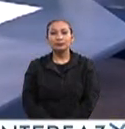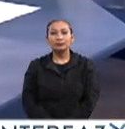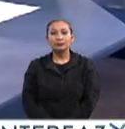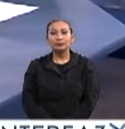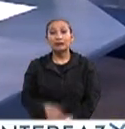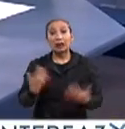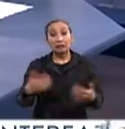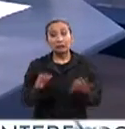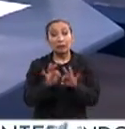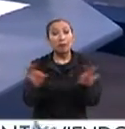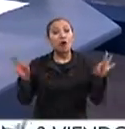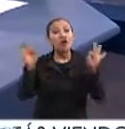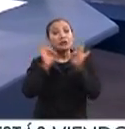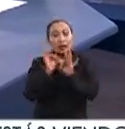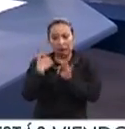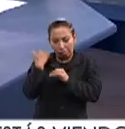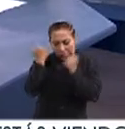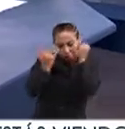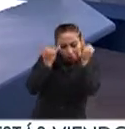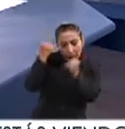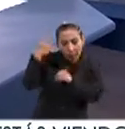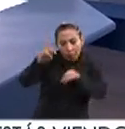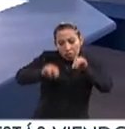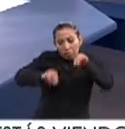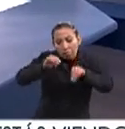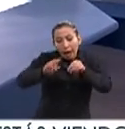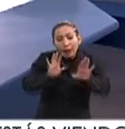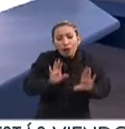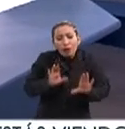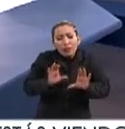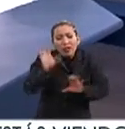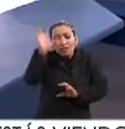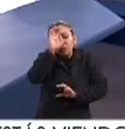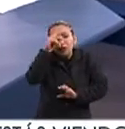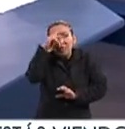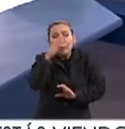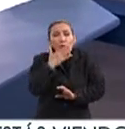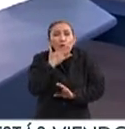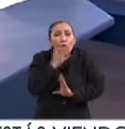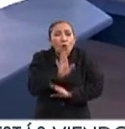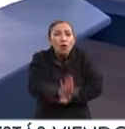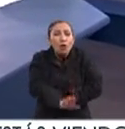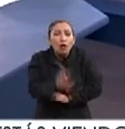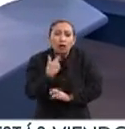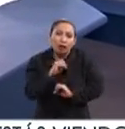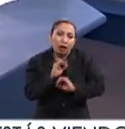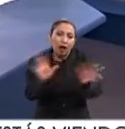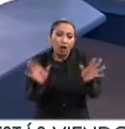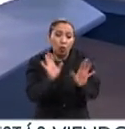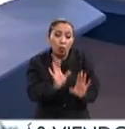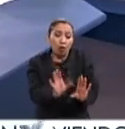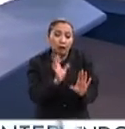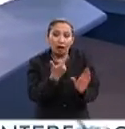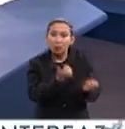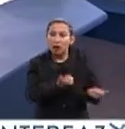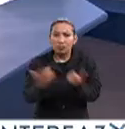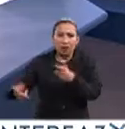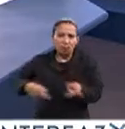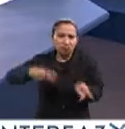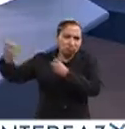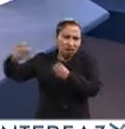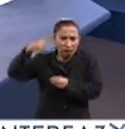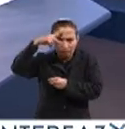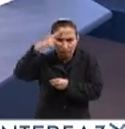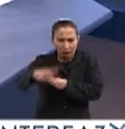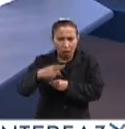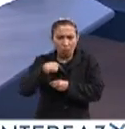Pues son las importantes estrategias que se utilizan para proteger la cultura de nuestro país, desde, por supuesto, protegerla del tráfico, que no solo sucede